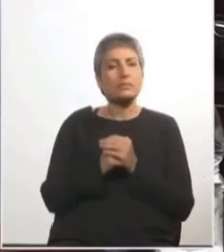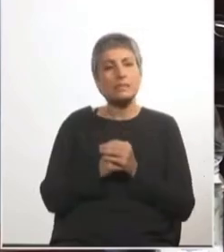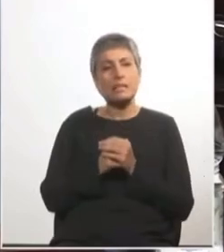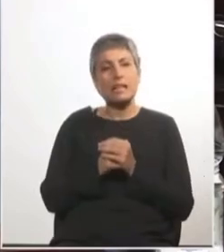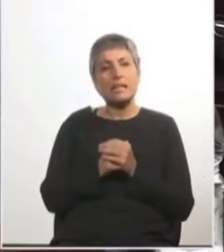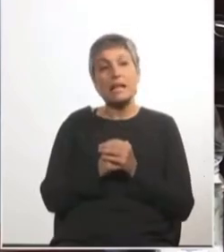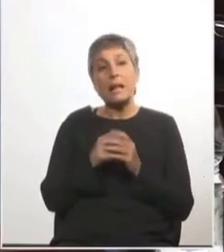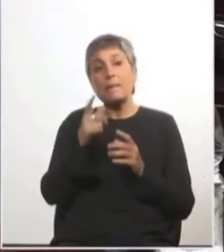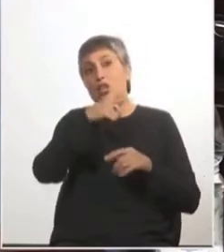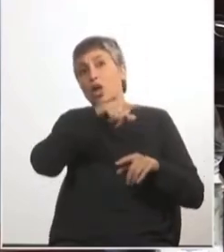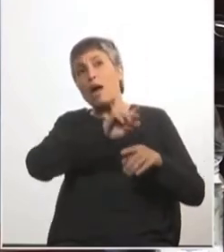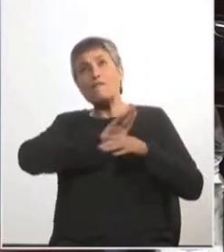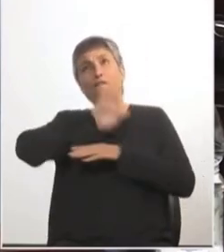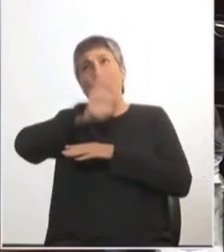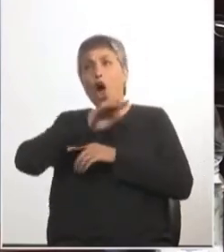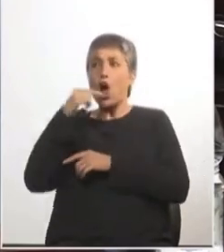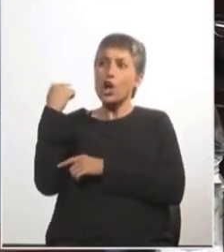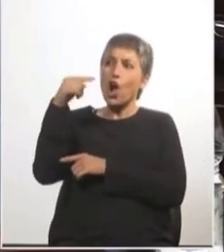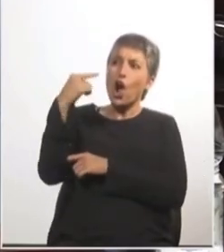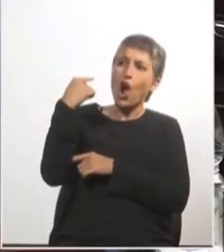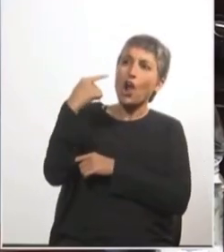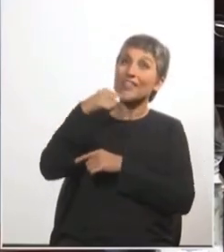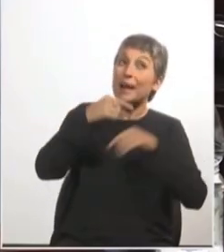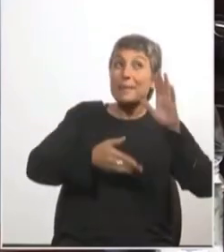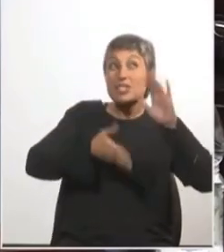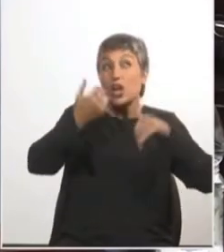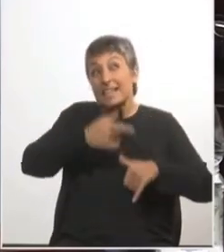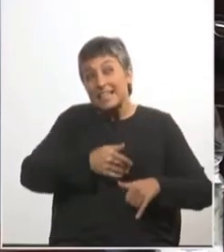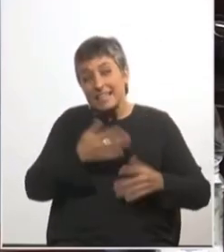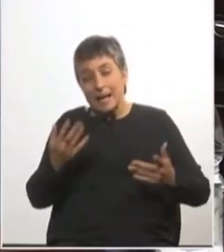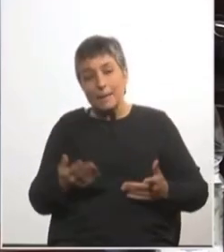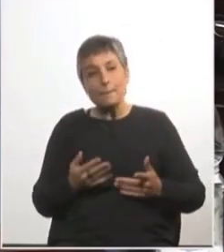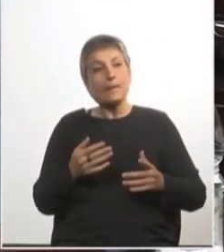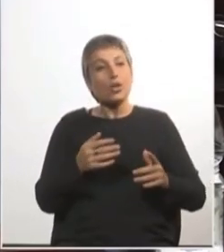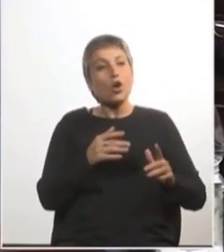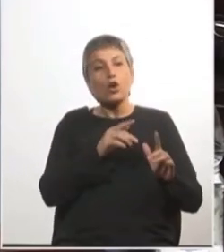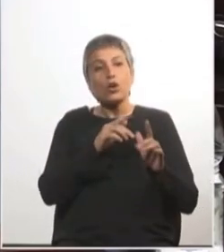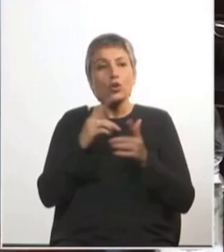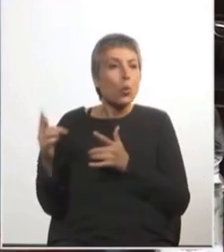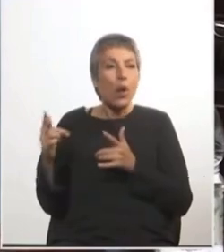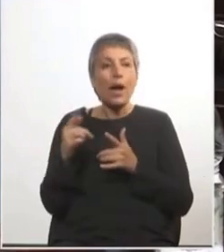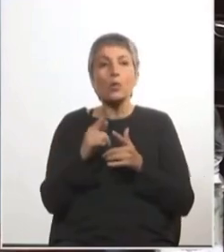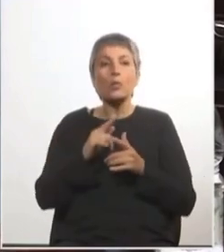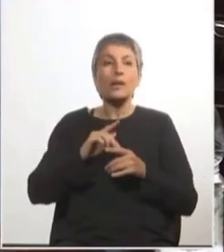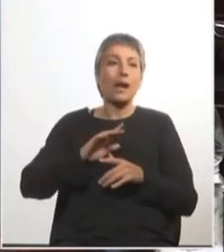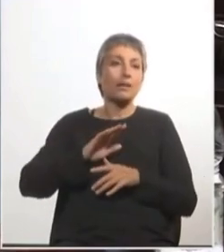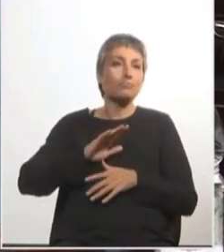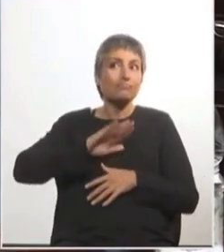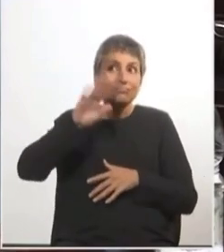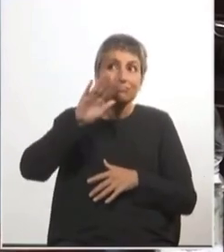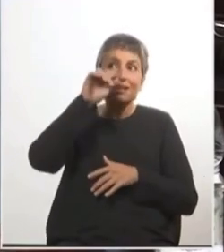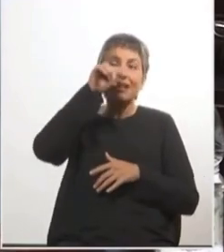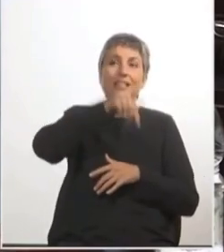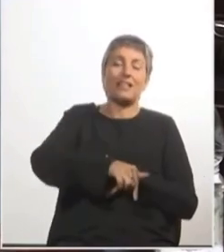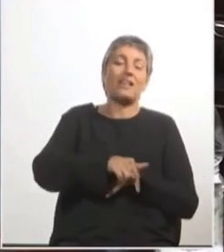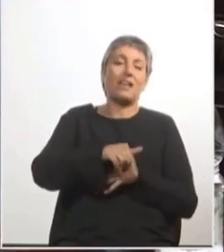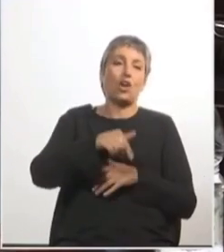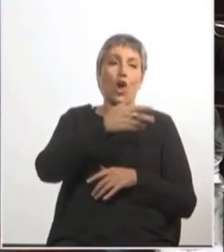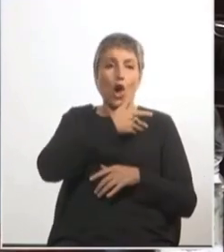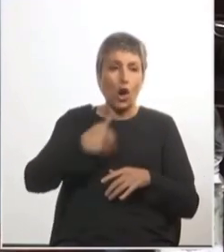que fueron votadas en contra, la inmensa mayoría de ellas, sin una sola intervención de legisladores de